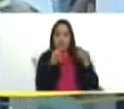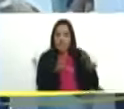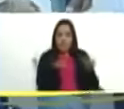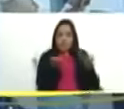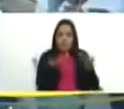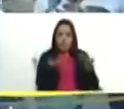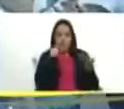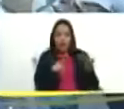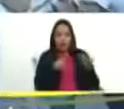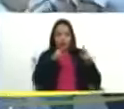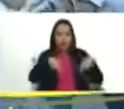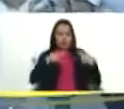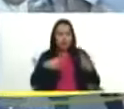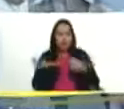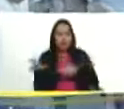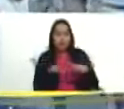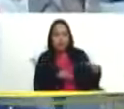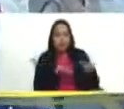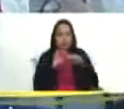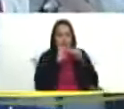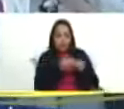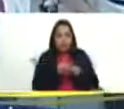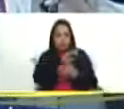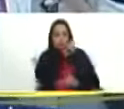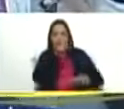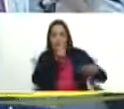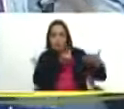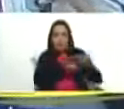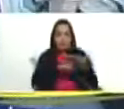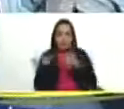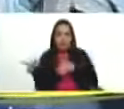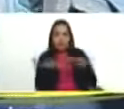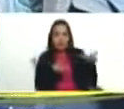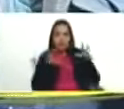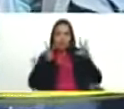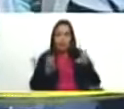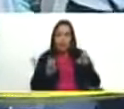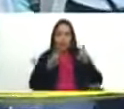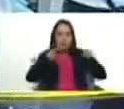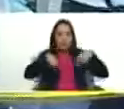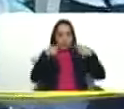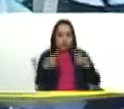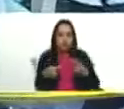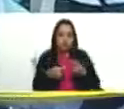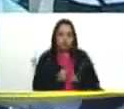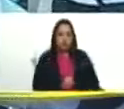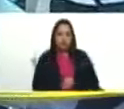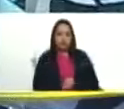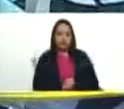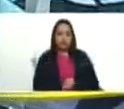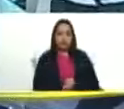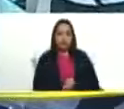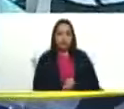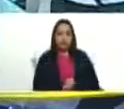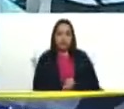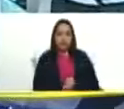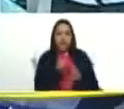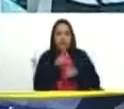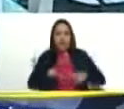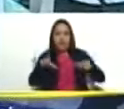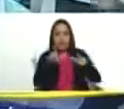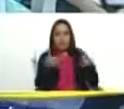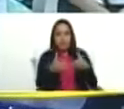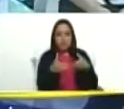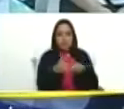este referente, este núcleo endógeno completamente de paquete, nuevo, el club de abuelos,